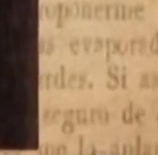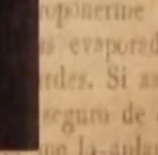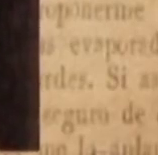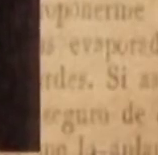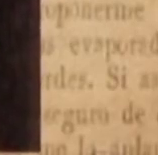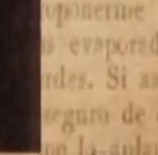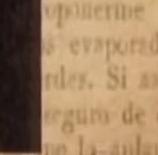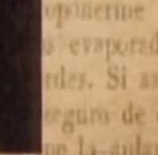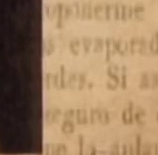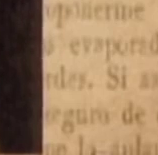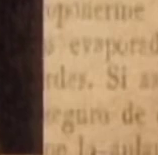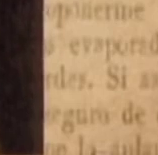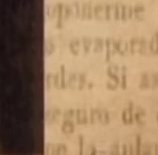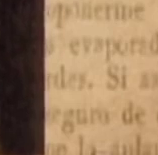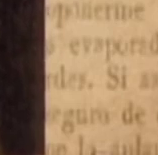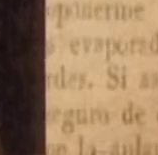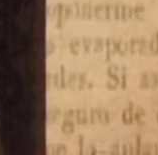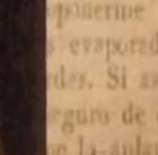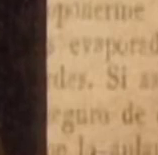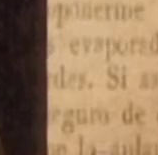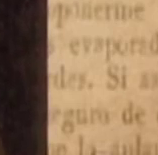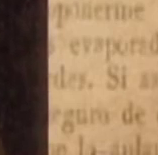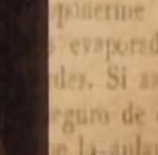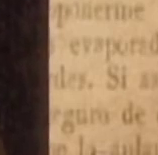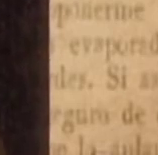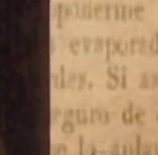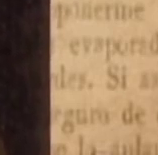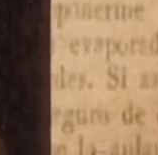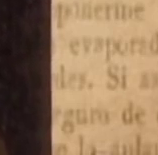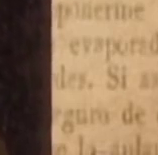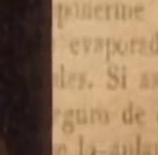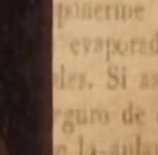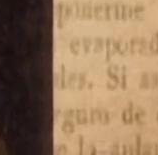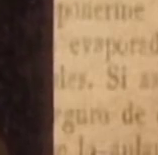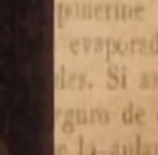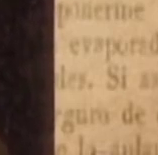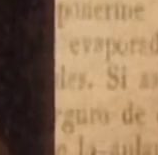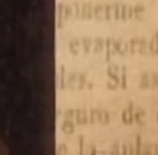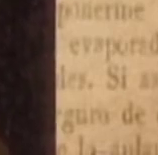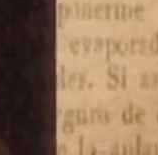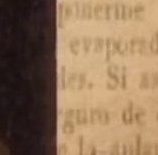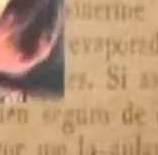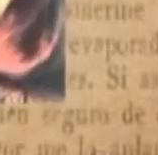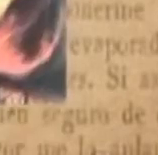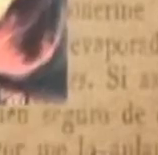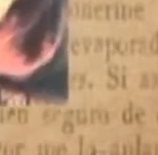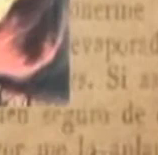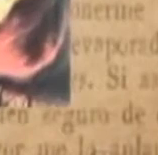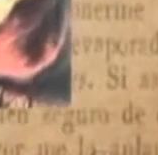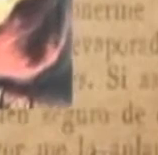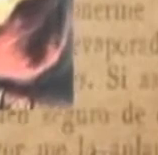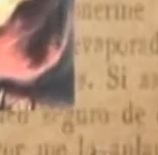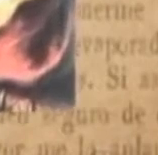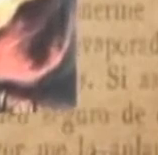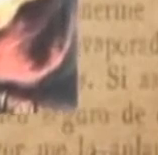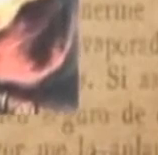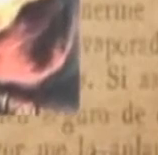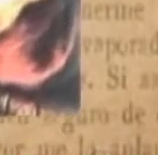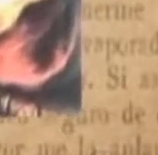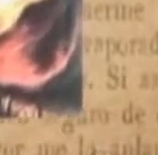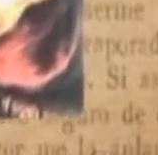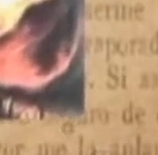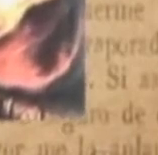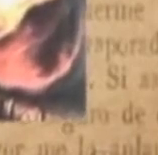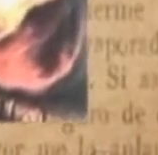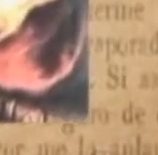de convertirse en el sucesor del negocio familiar, razón por la cual el entonces Jean-Baptiste Poquelin decidió cambiar su nombre